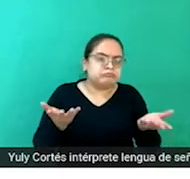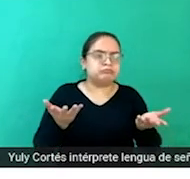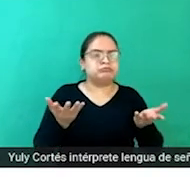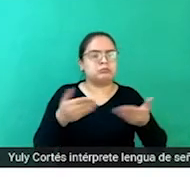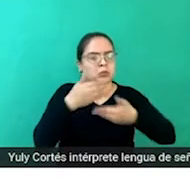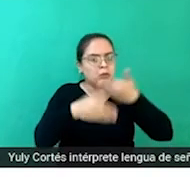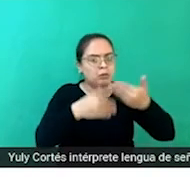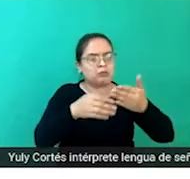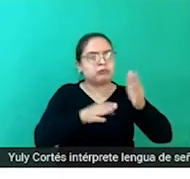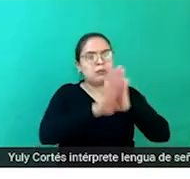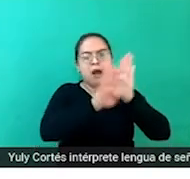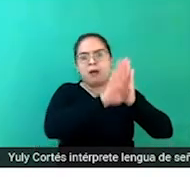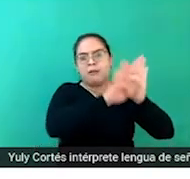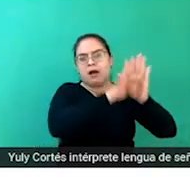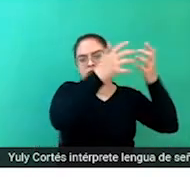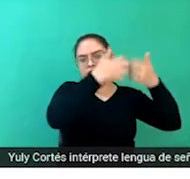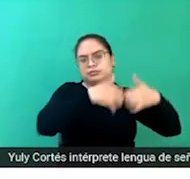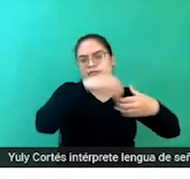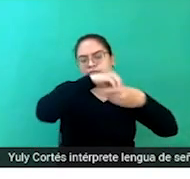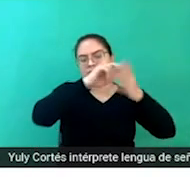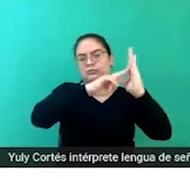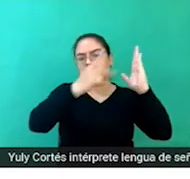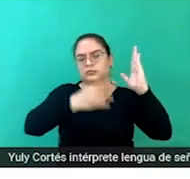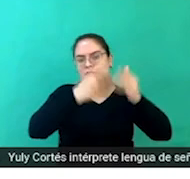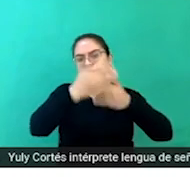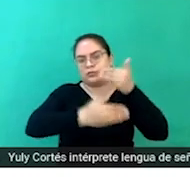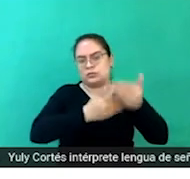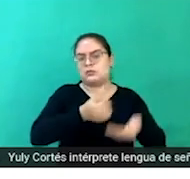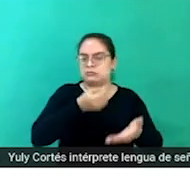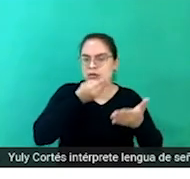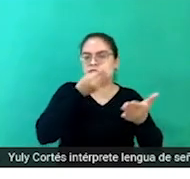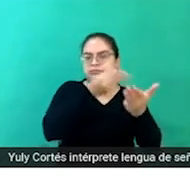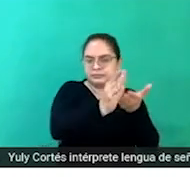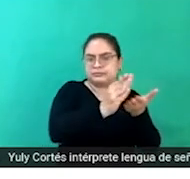avance tecnológico tenemos en nuestro proceso.